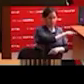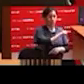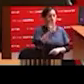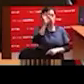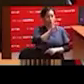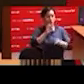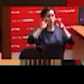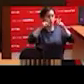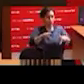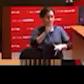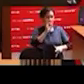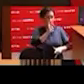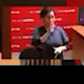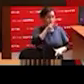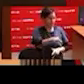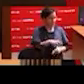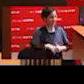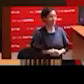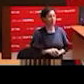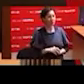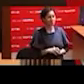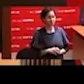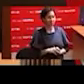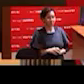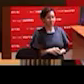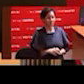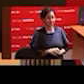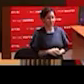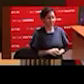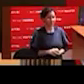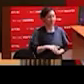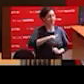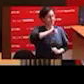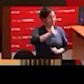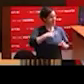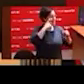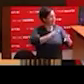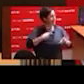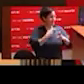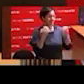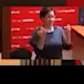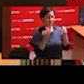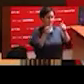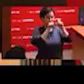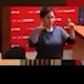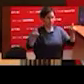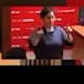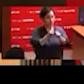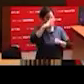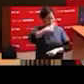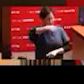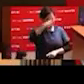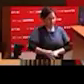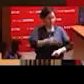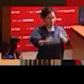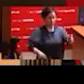oh oh hoteles Y tratar de que las empresas crean de verdad